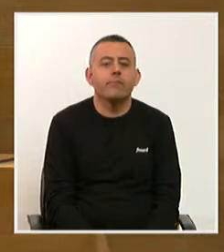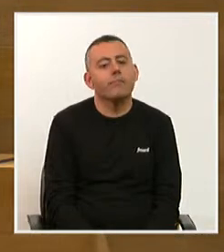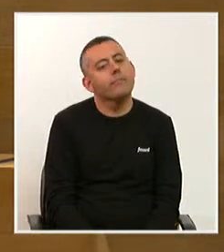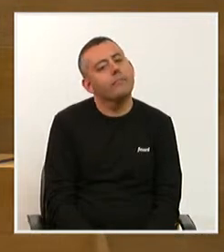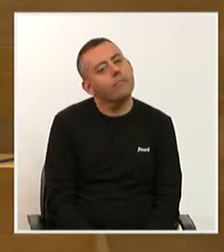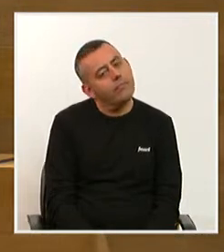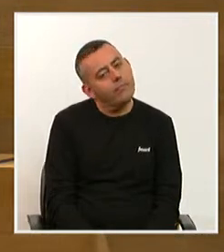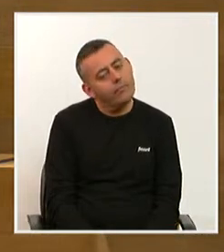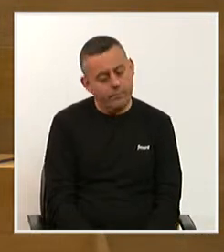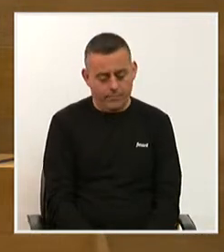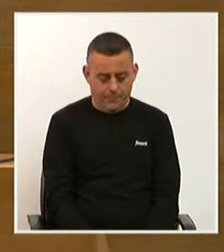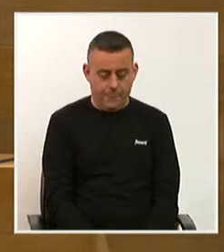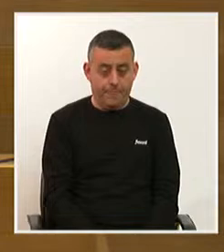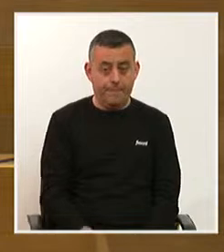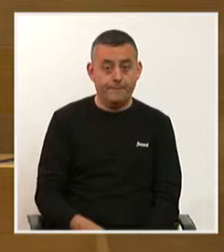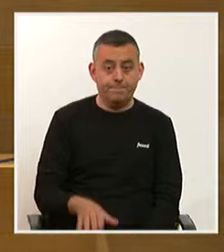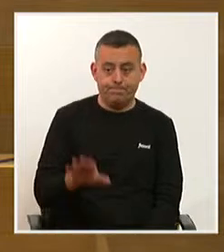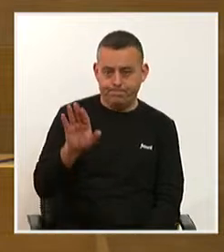lopis